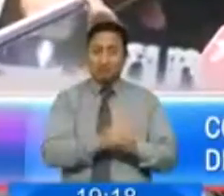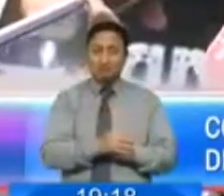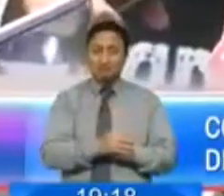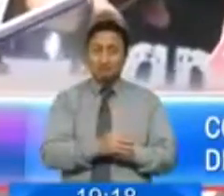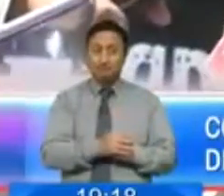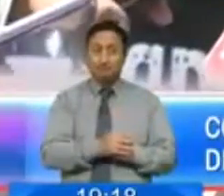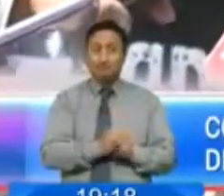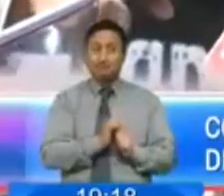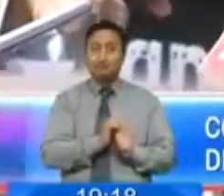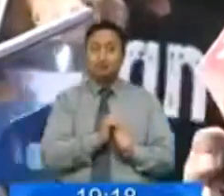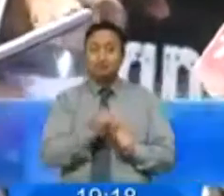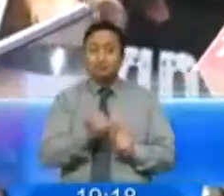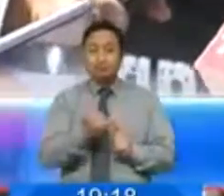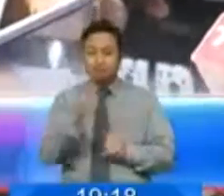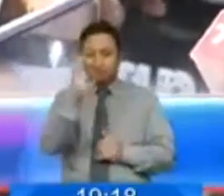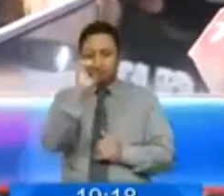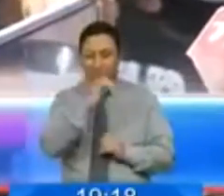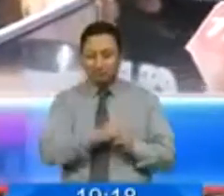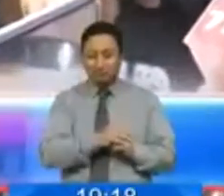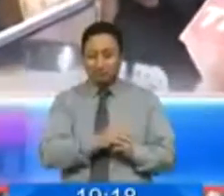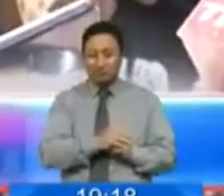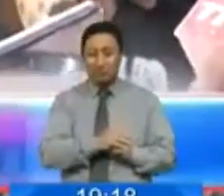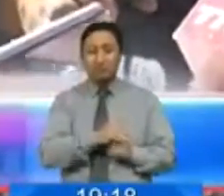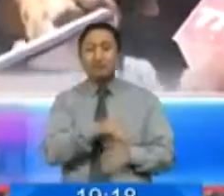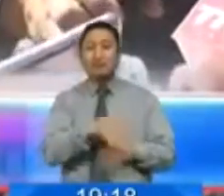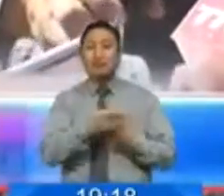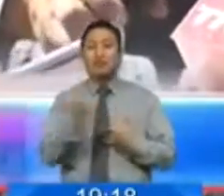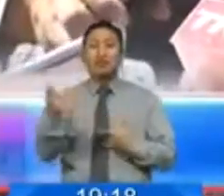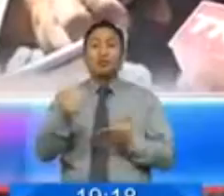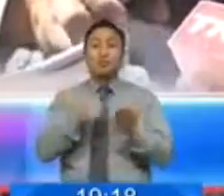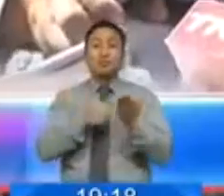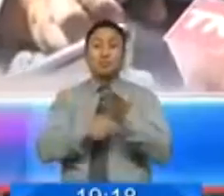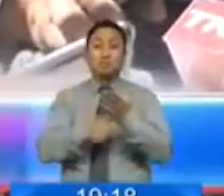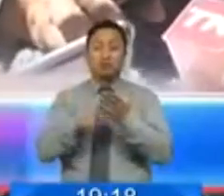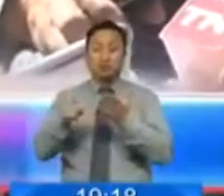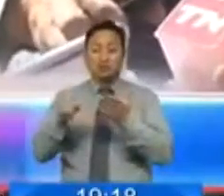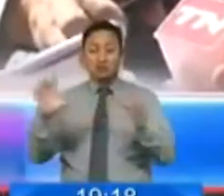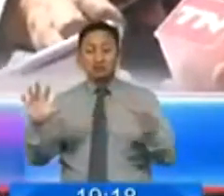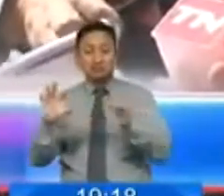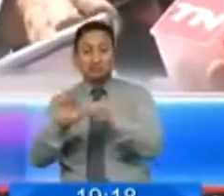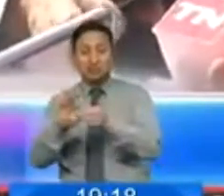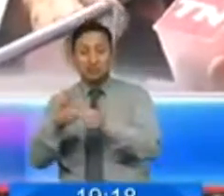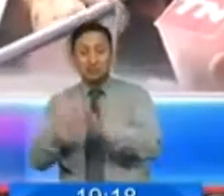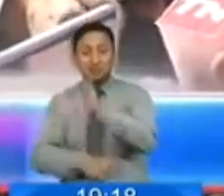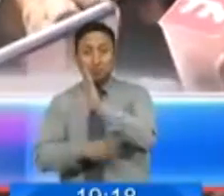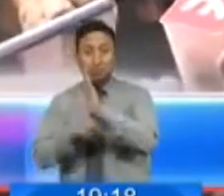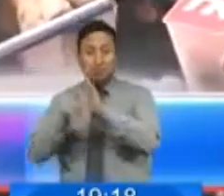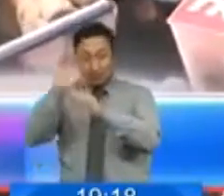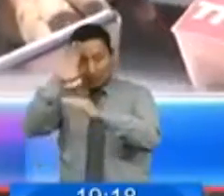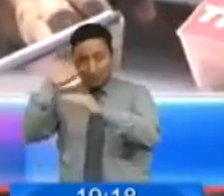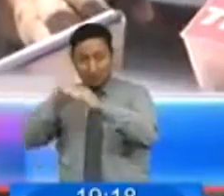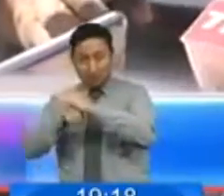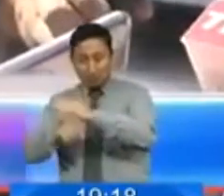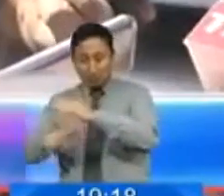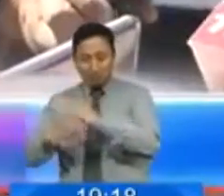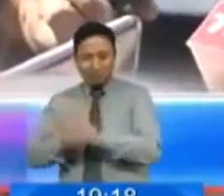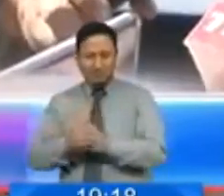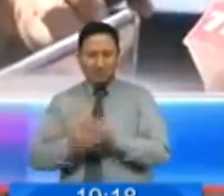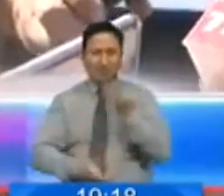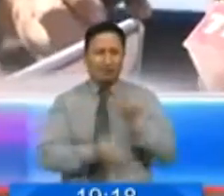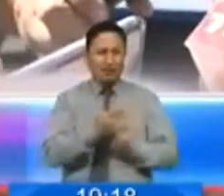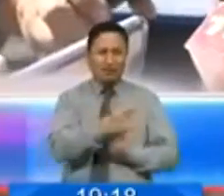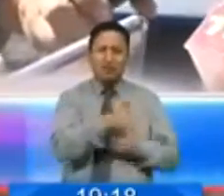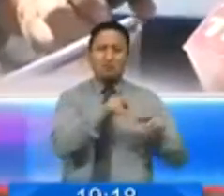que puede ser una clara convicción para que este ministro, que está relacionado evidentemente con petroleras y mineras, tenga mayor facilidad para